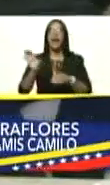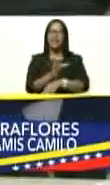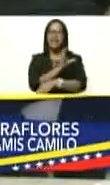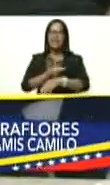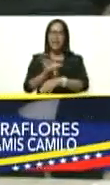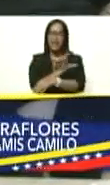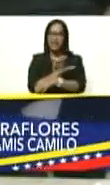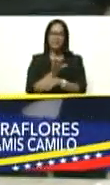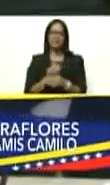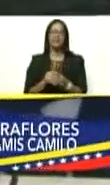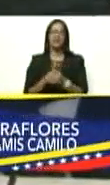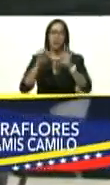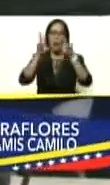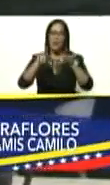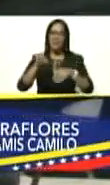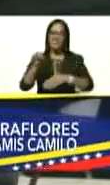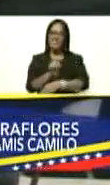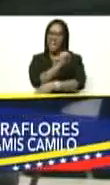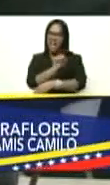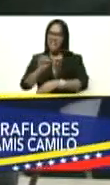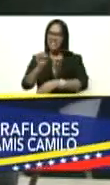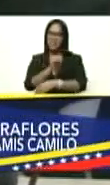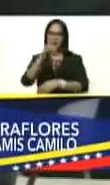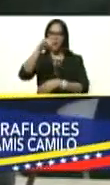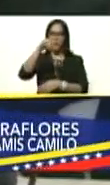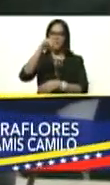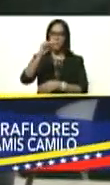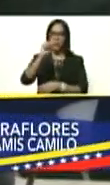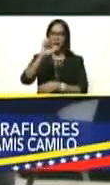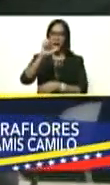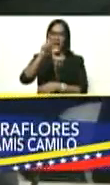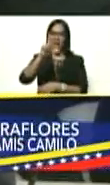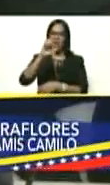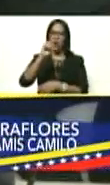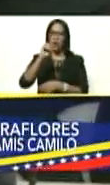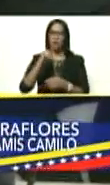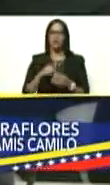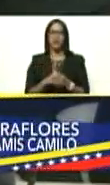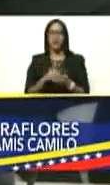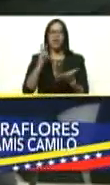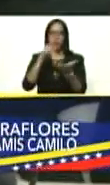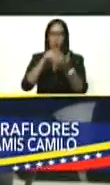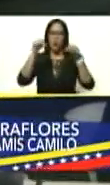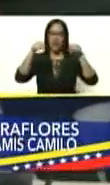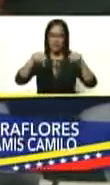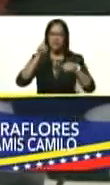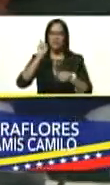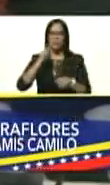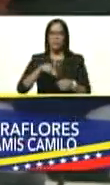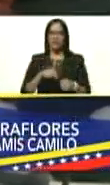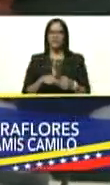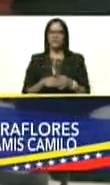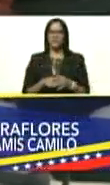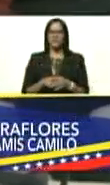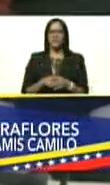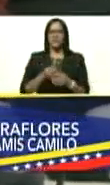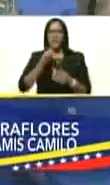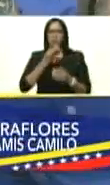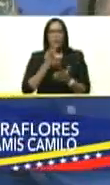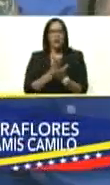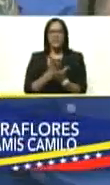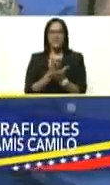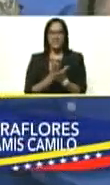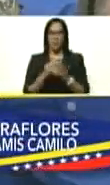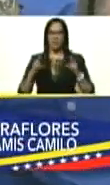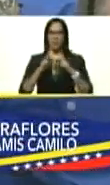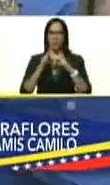de salsa, Maelo. Maelo estuvo aquí también. Y bueno, siempre estamos en